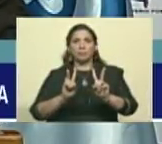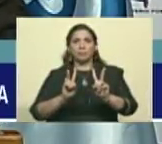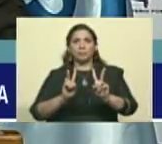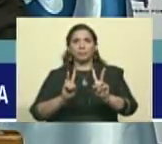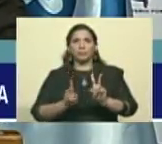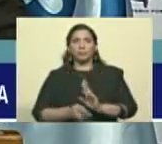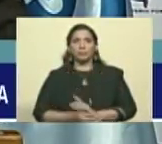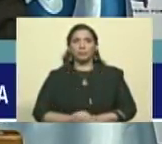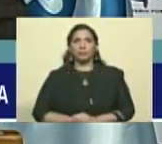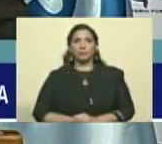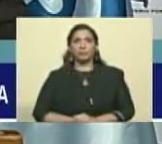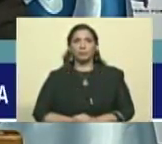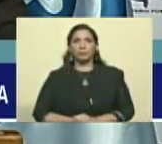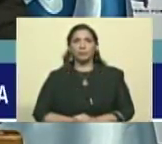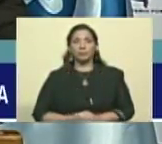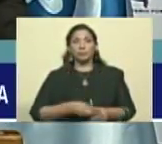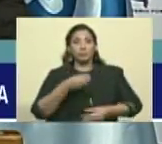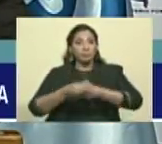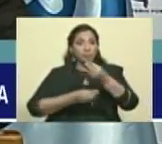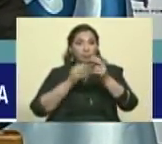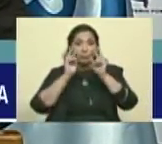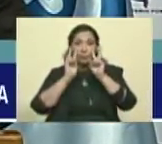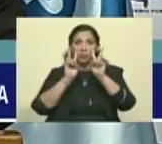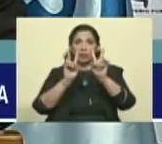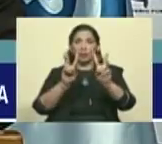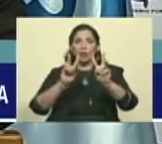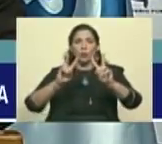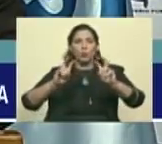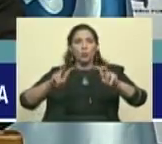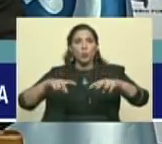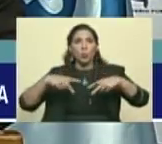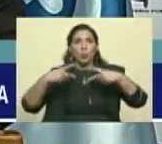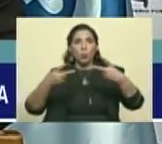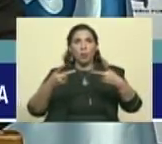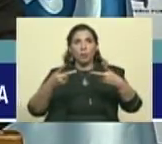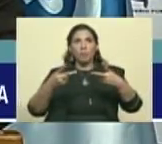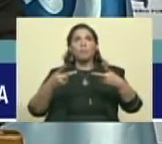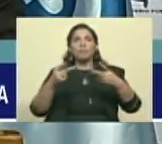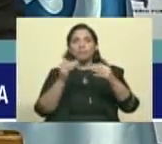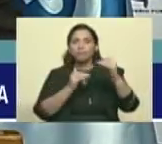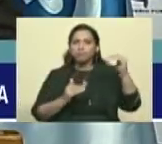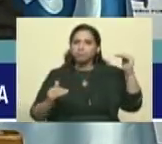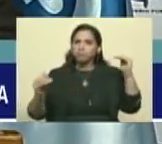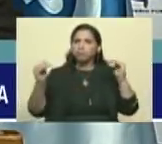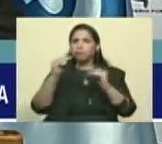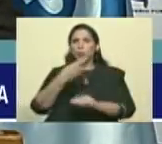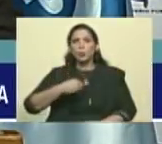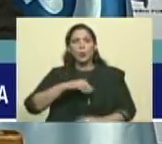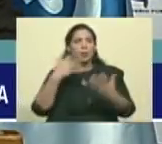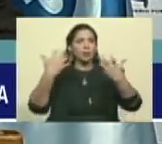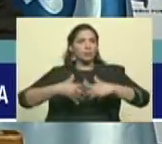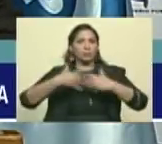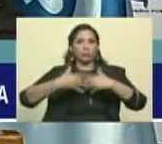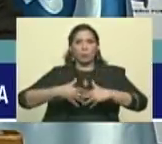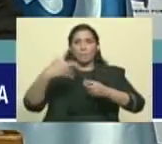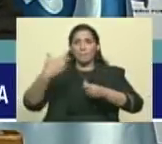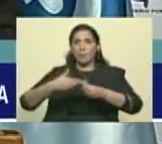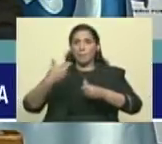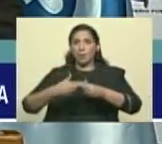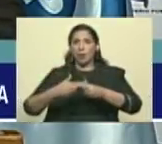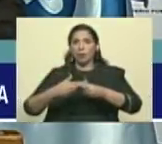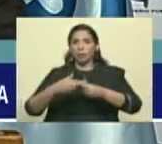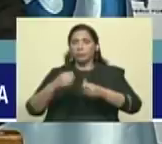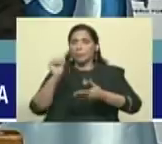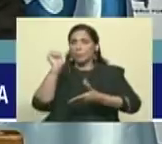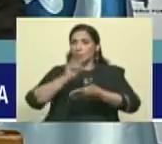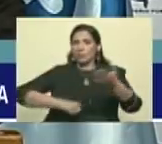para hacer visible una nueva ética en nuestra industria petrolera, de mafias internas que todavía continúan allí